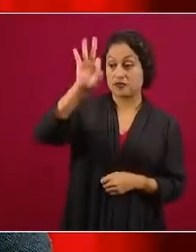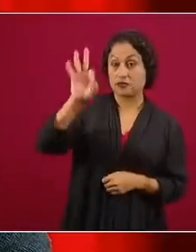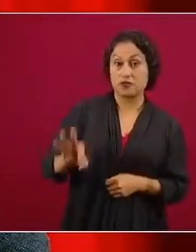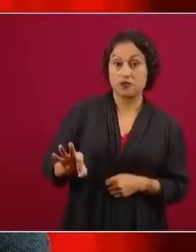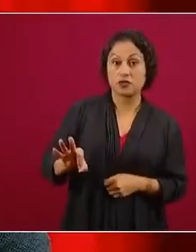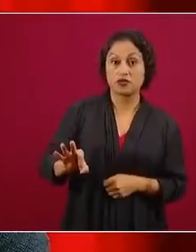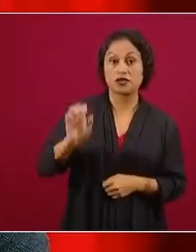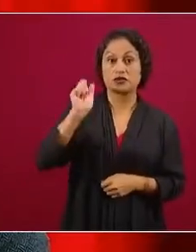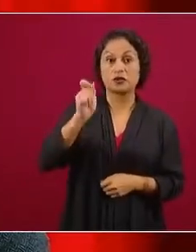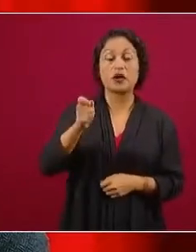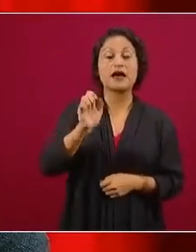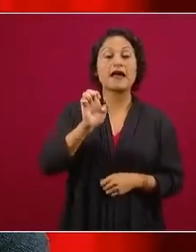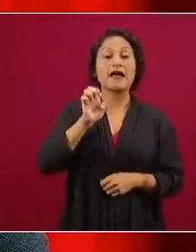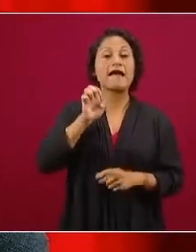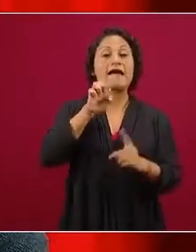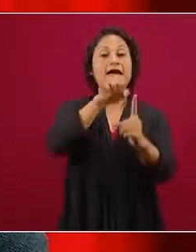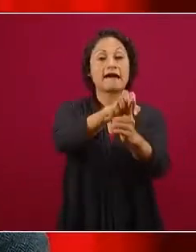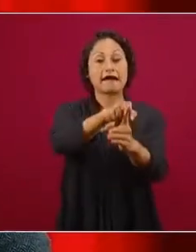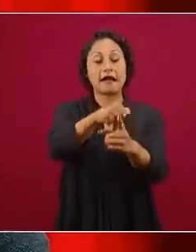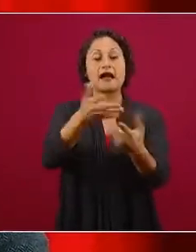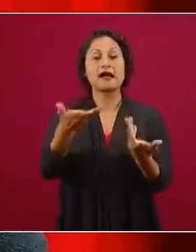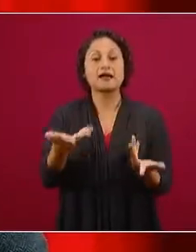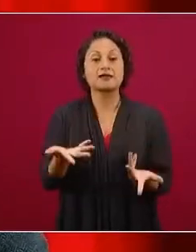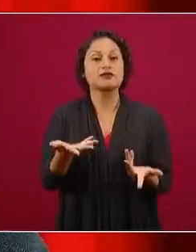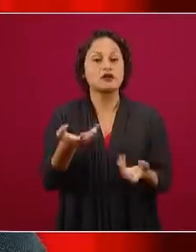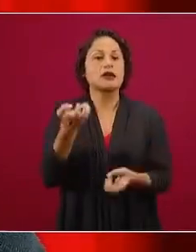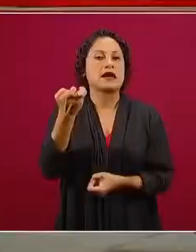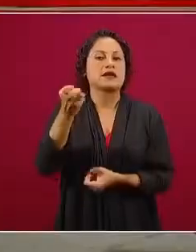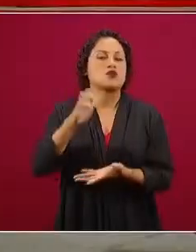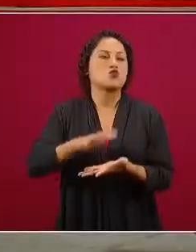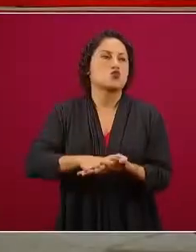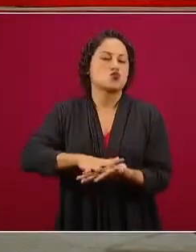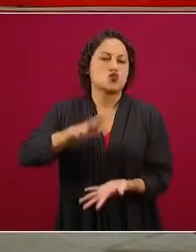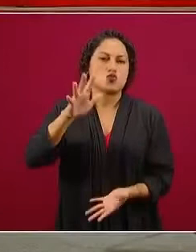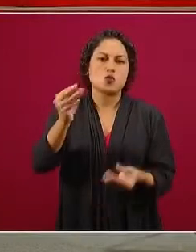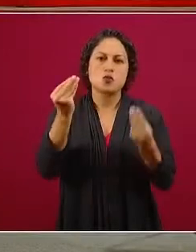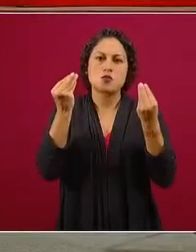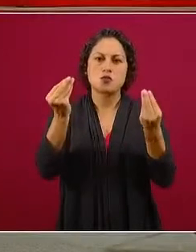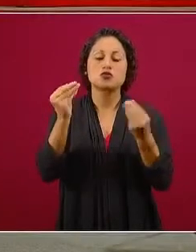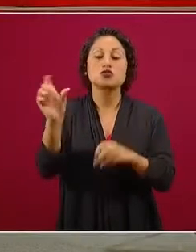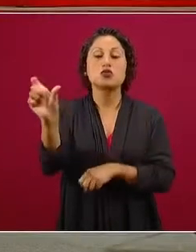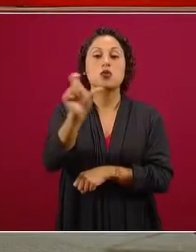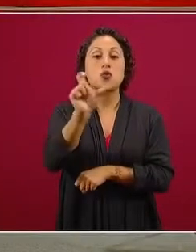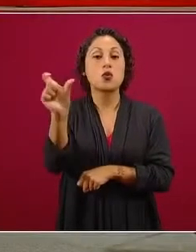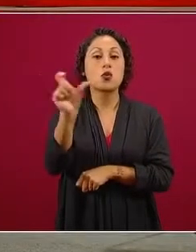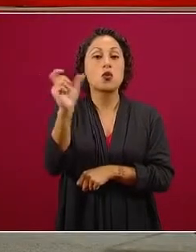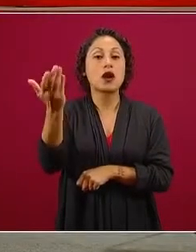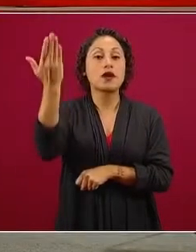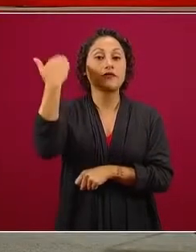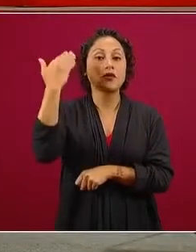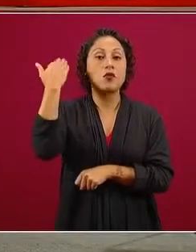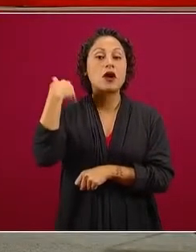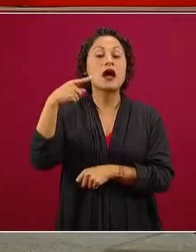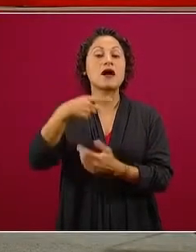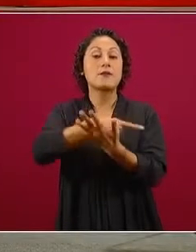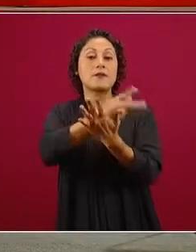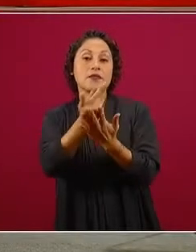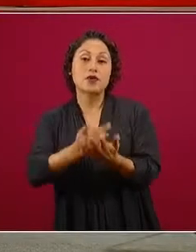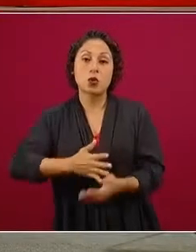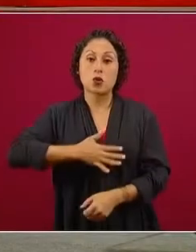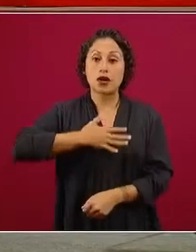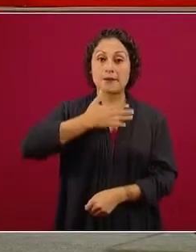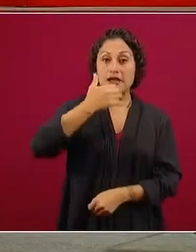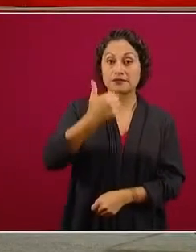que ver con fraudes y engaños que incrementaron muchísimo cuando se dieron a conocer los programas de bienestar y